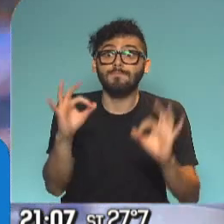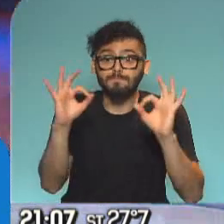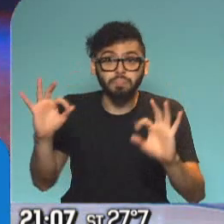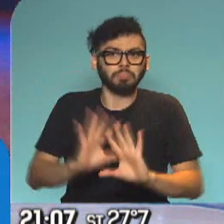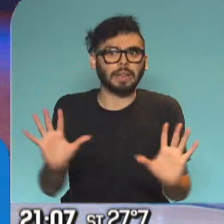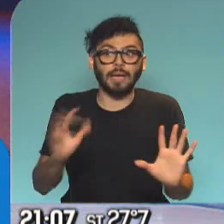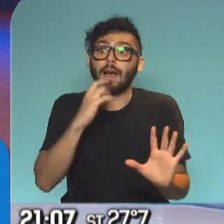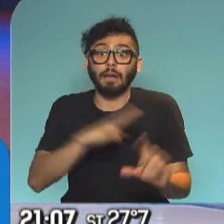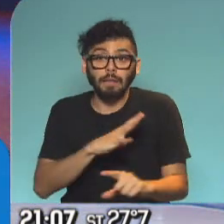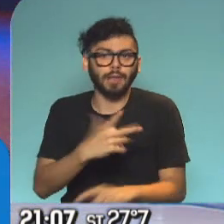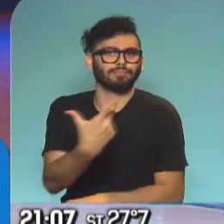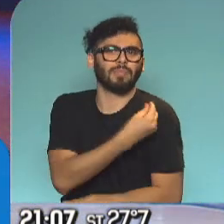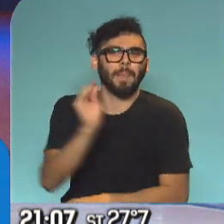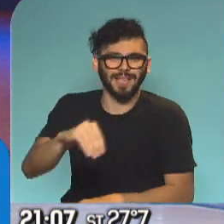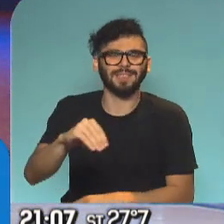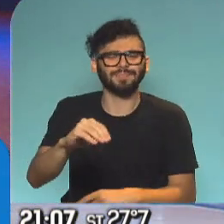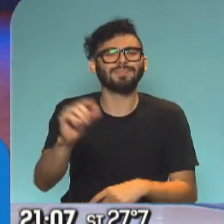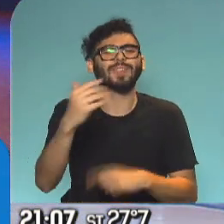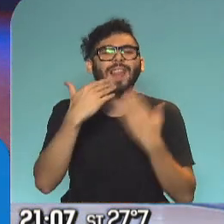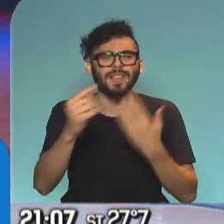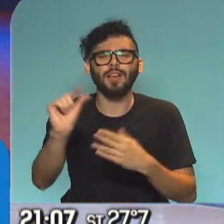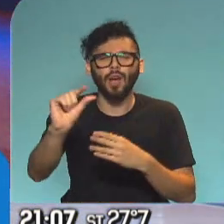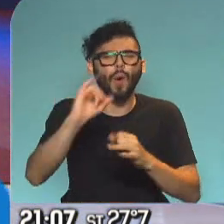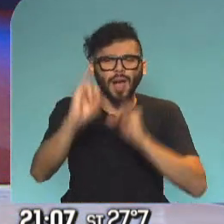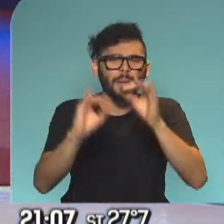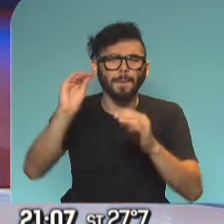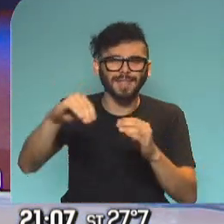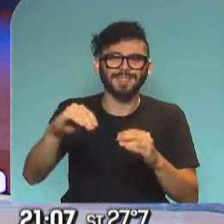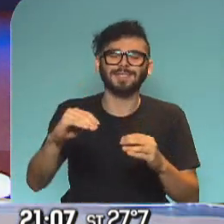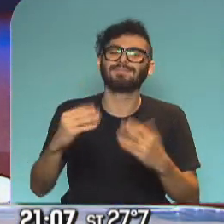por supuesto, de la vacunación y de la nueva cepa en un rato, doctor. Gracias. Un cariño. Hasta luego.